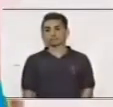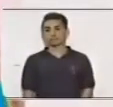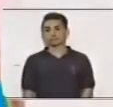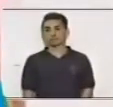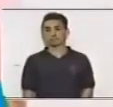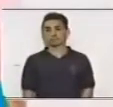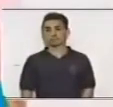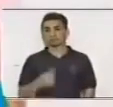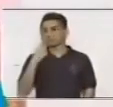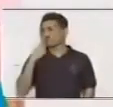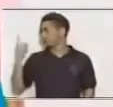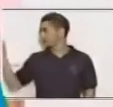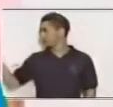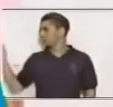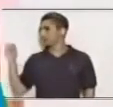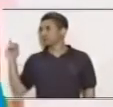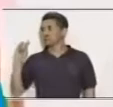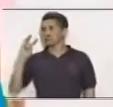Aquí se las presento.